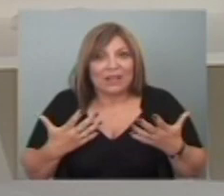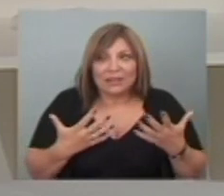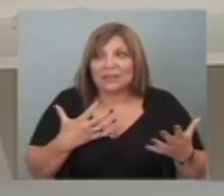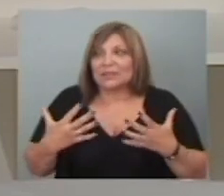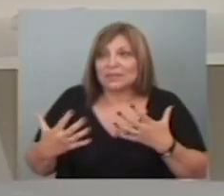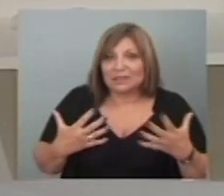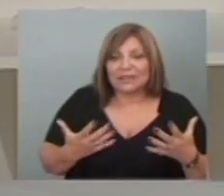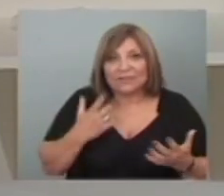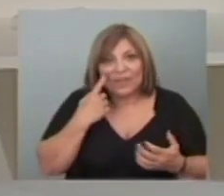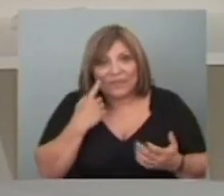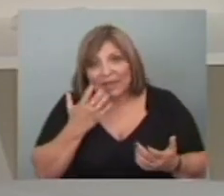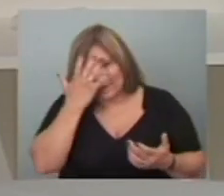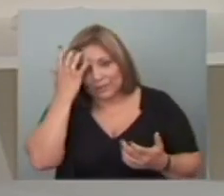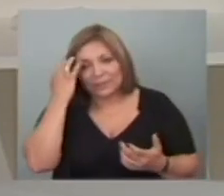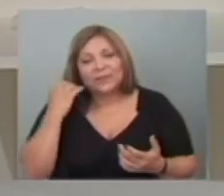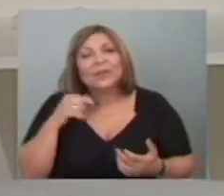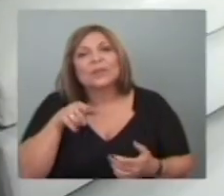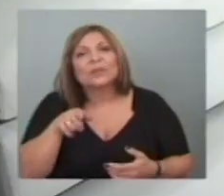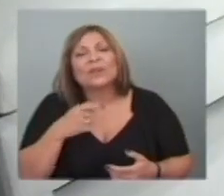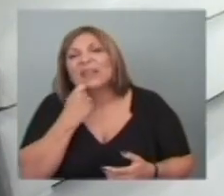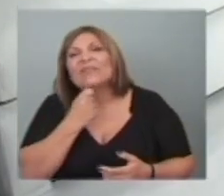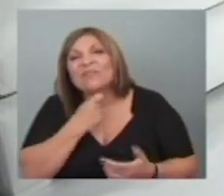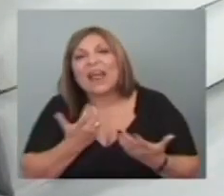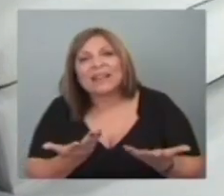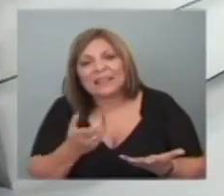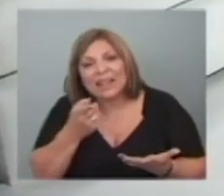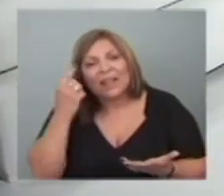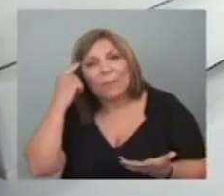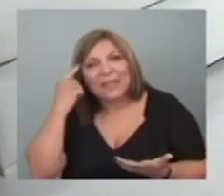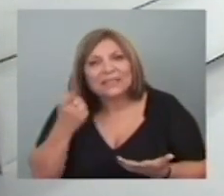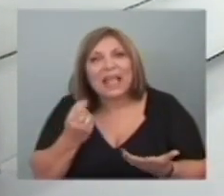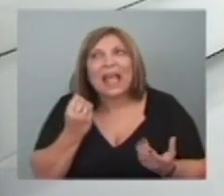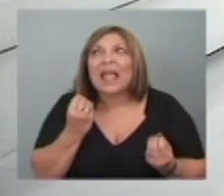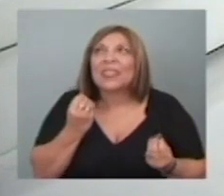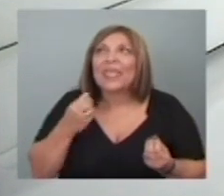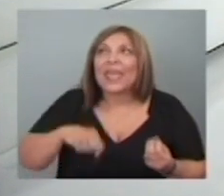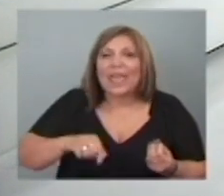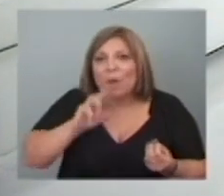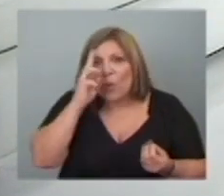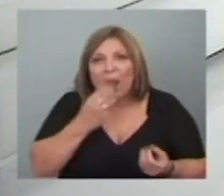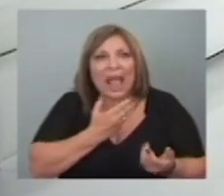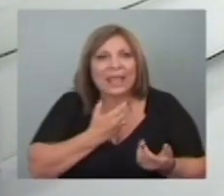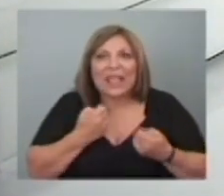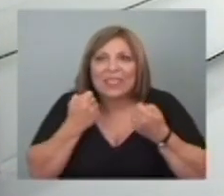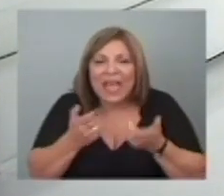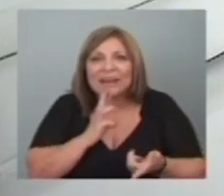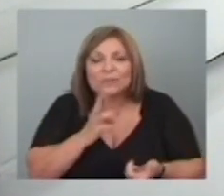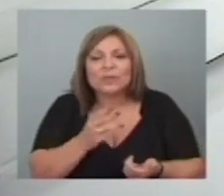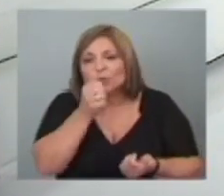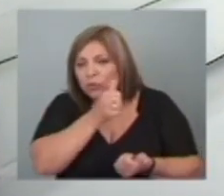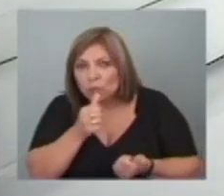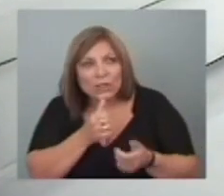¿no? ¿Qué consideras, Rinche, que está faltando por parte del Estado? ¿Qué tipo de respuestas? Decía, las